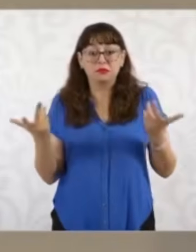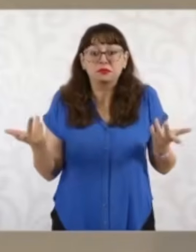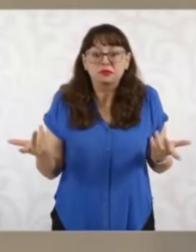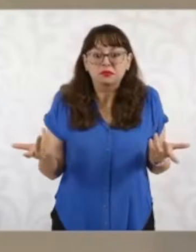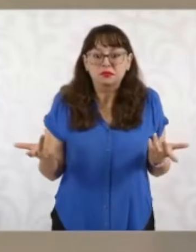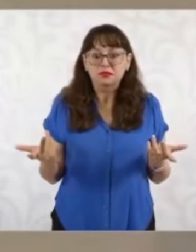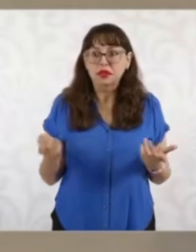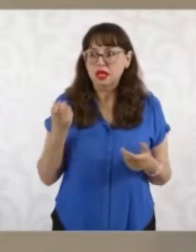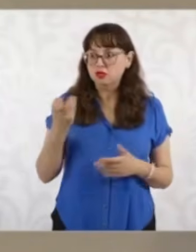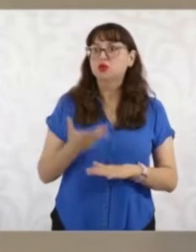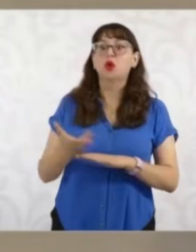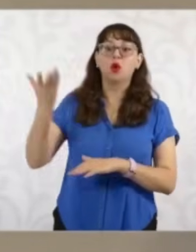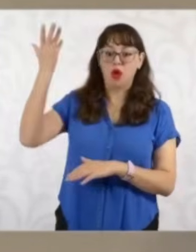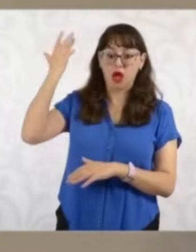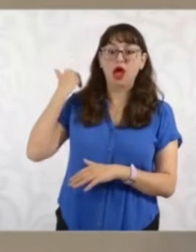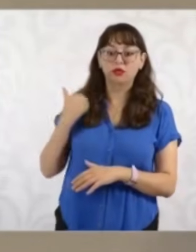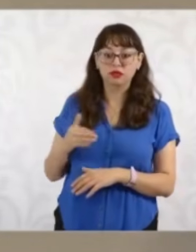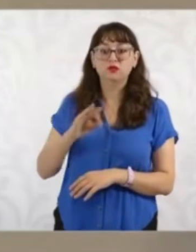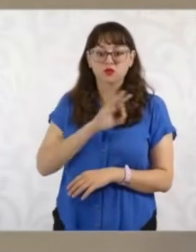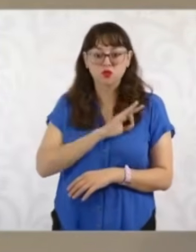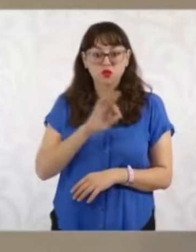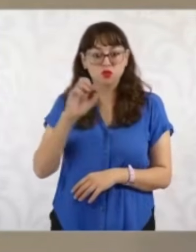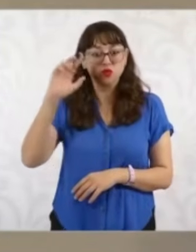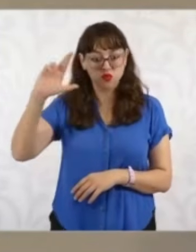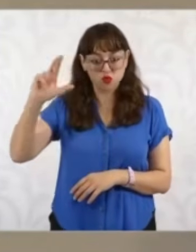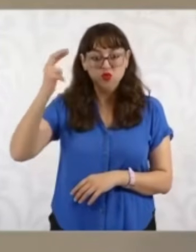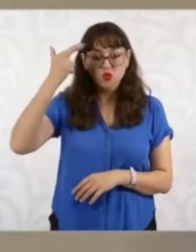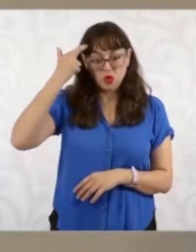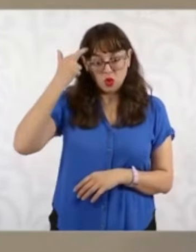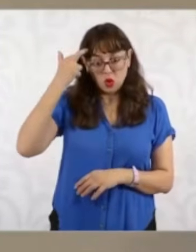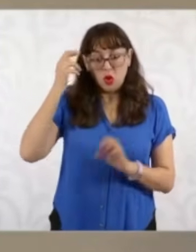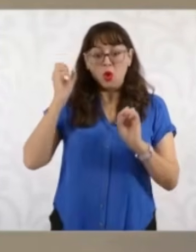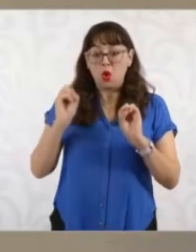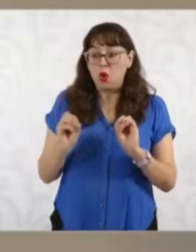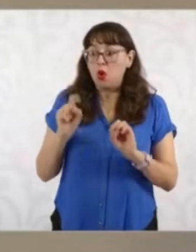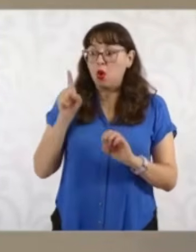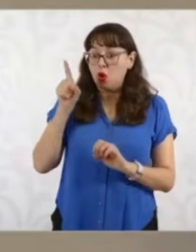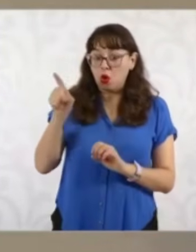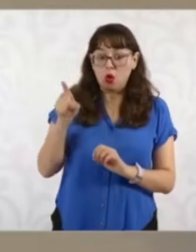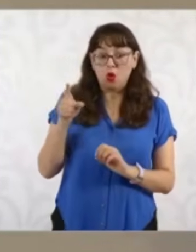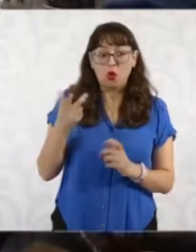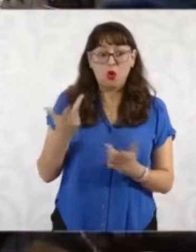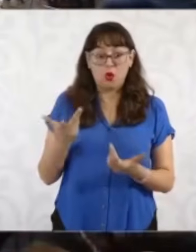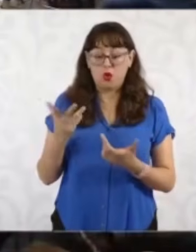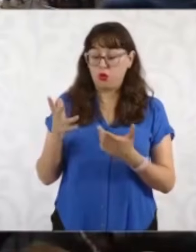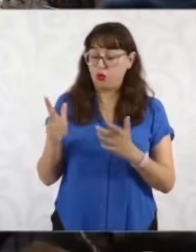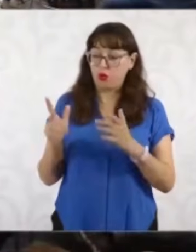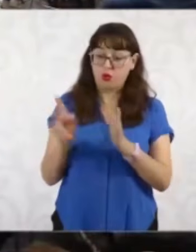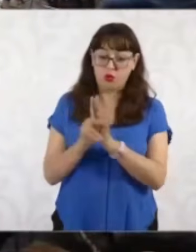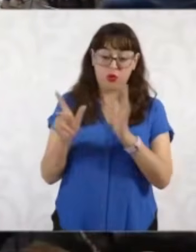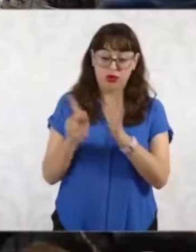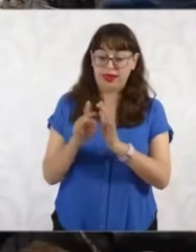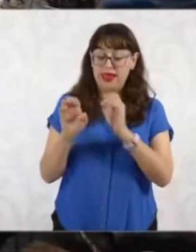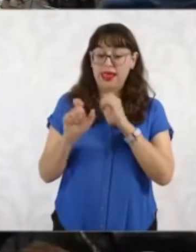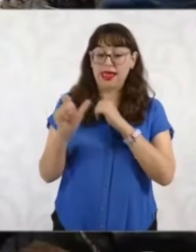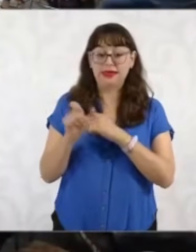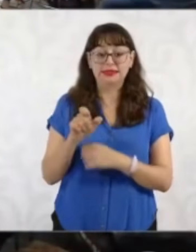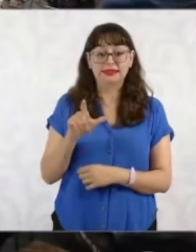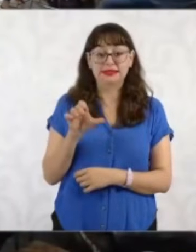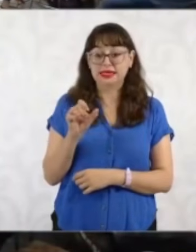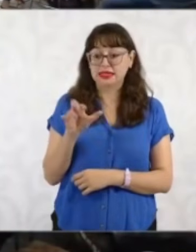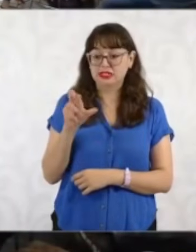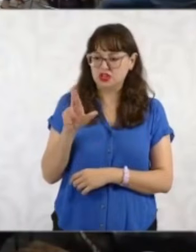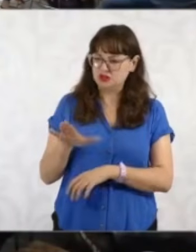varios casos muy concretos o la destrucción del Excelsior, bueno, del ataque contra Excelsior, mejor dicho,